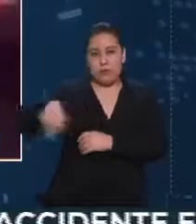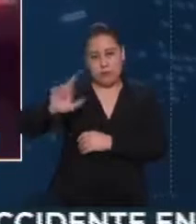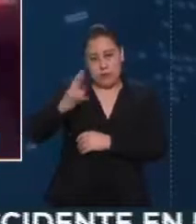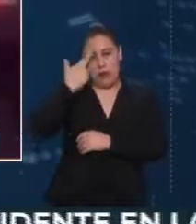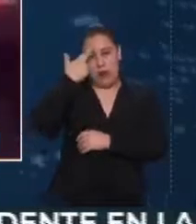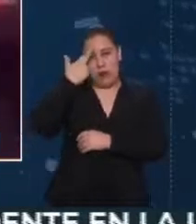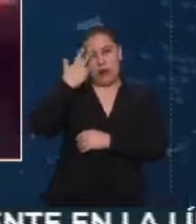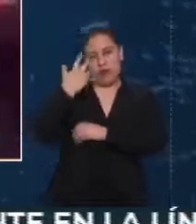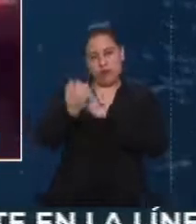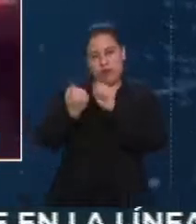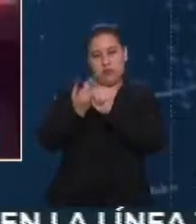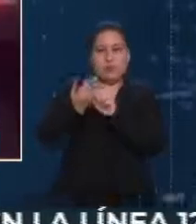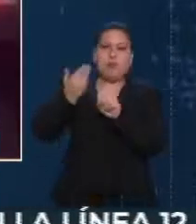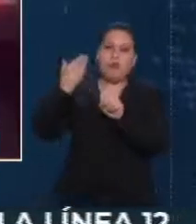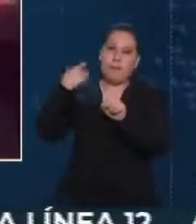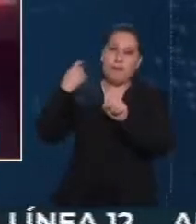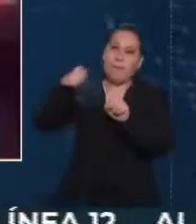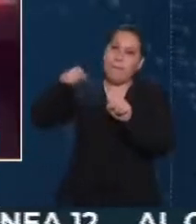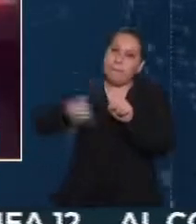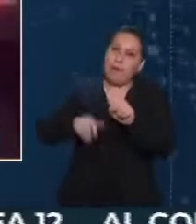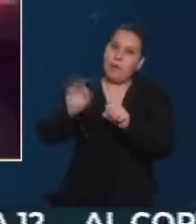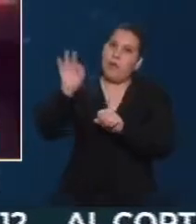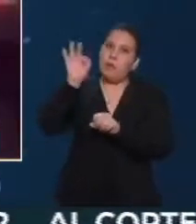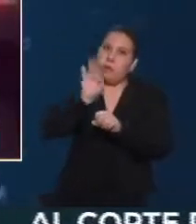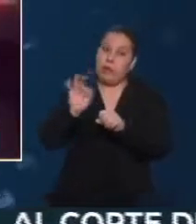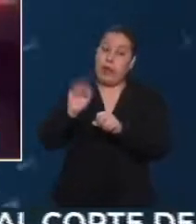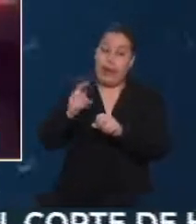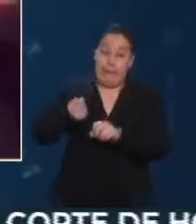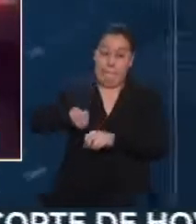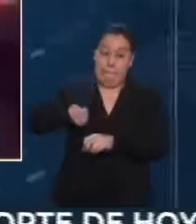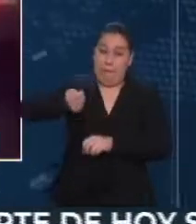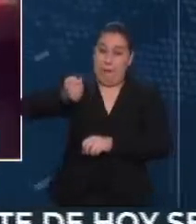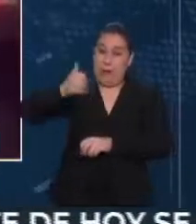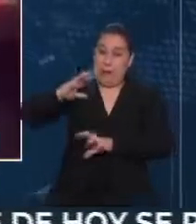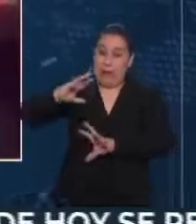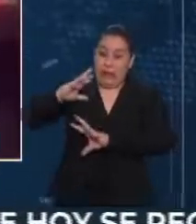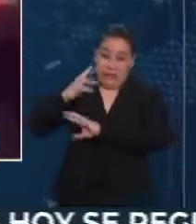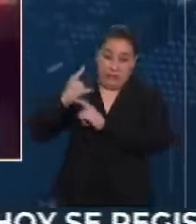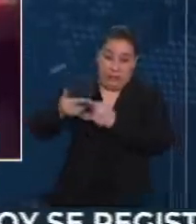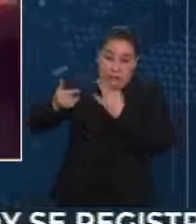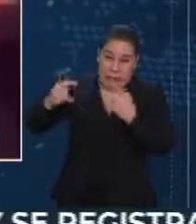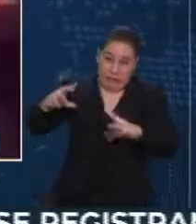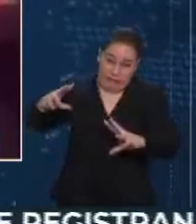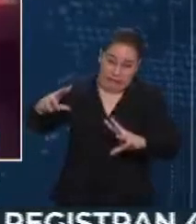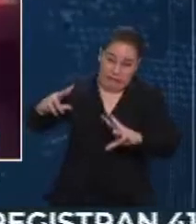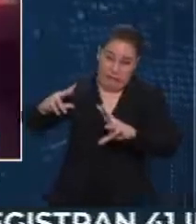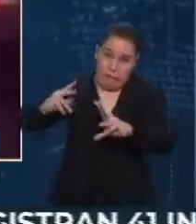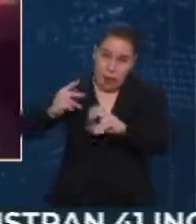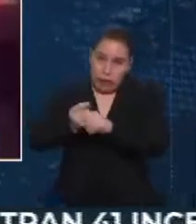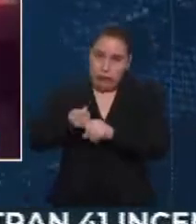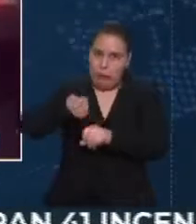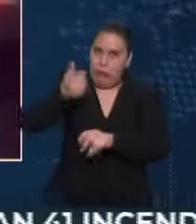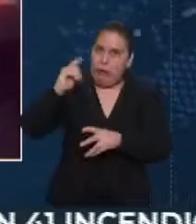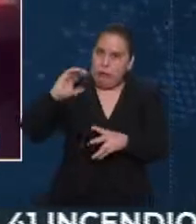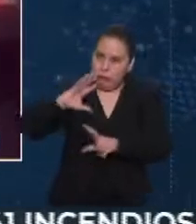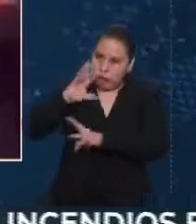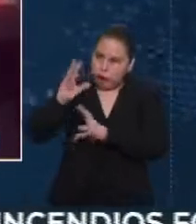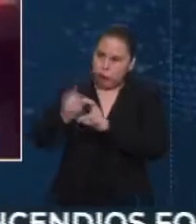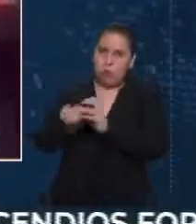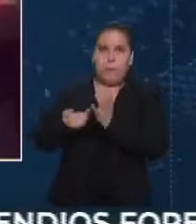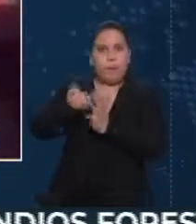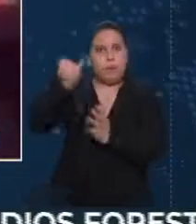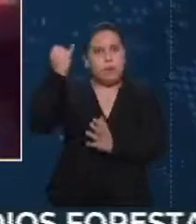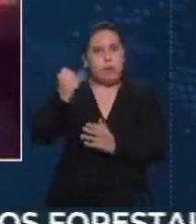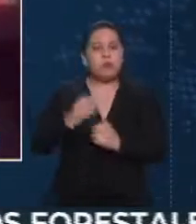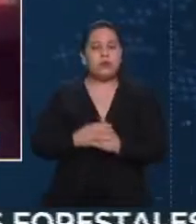año pasado, pues fue de las primeras veces probablemente en la historia que llegamos a tener ese monto. Y bueno, retomando